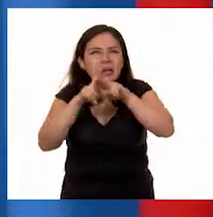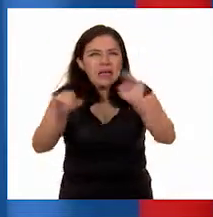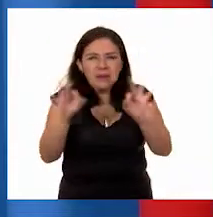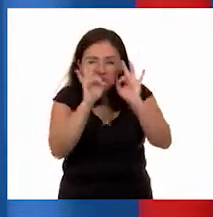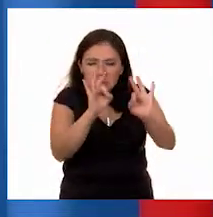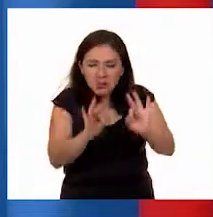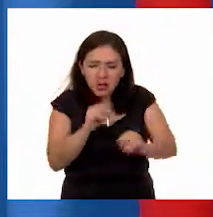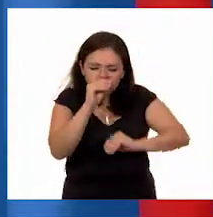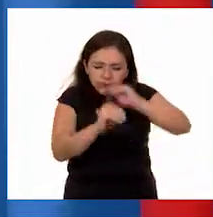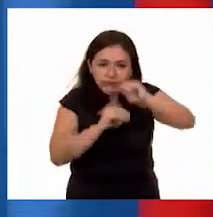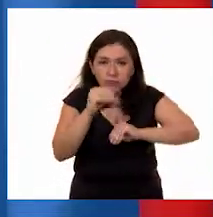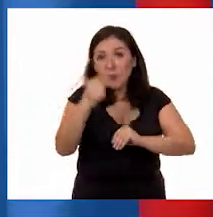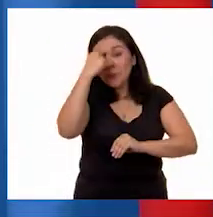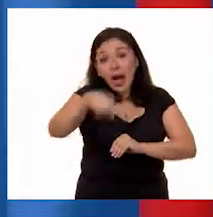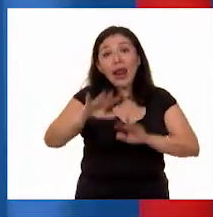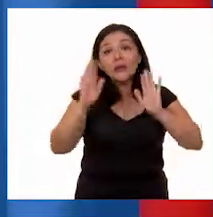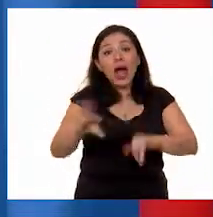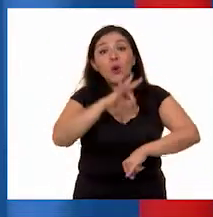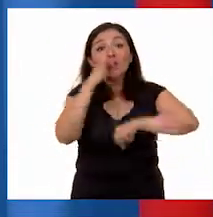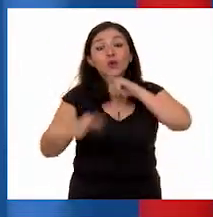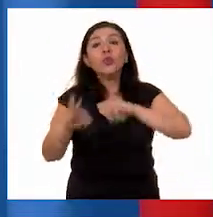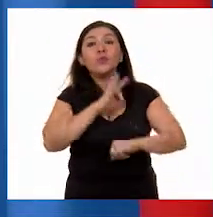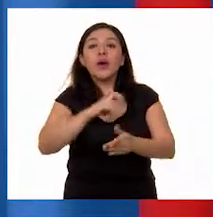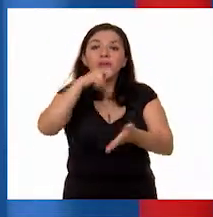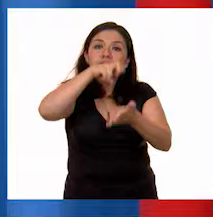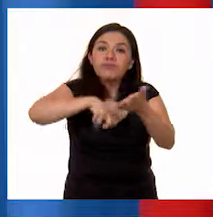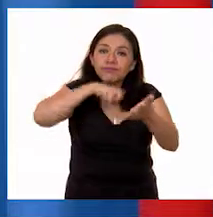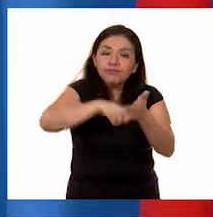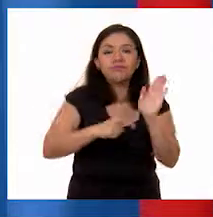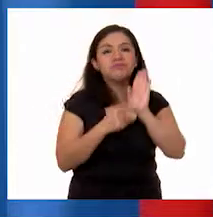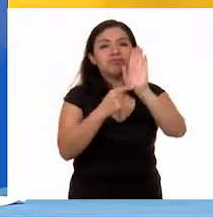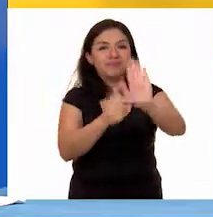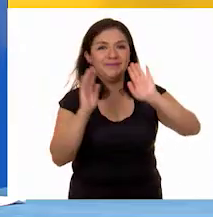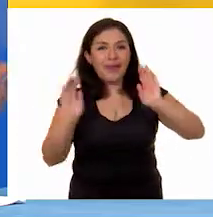elementos identificados para, por último, poder corregir y editar.